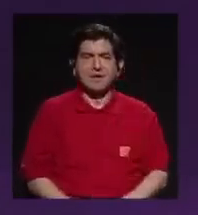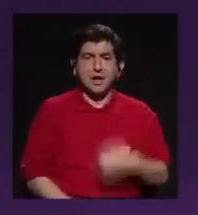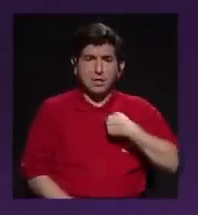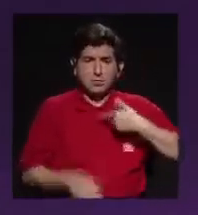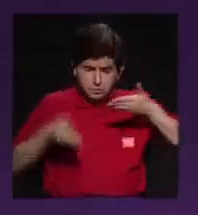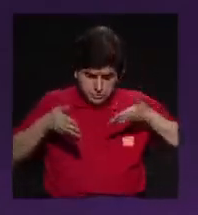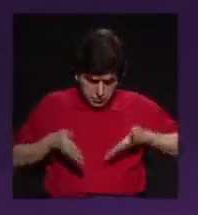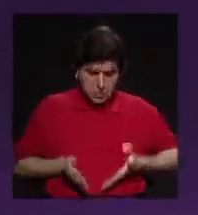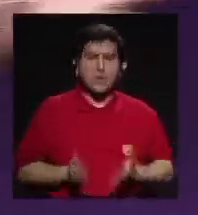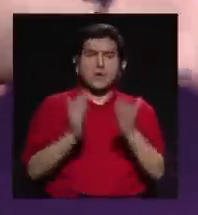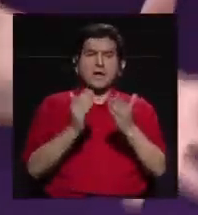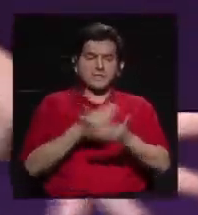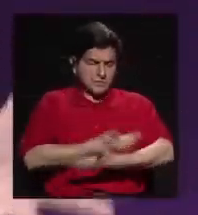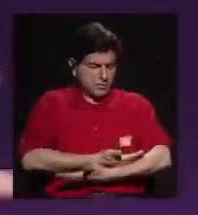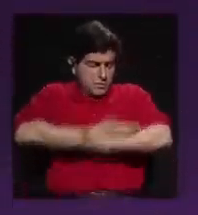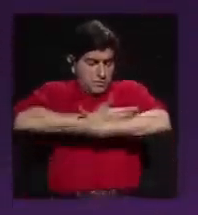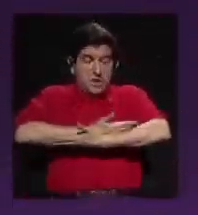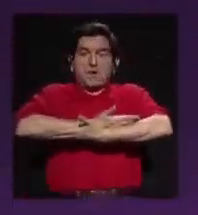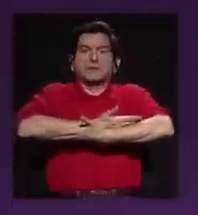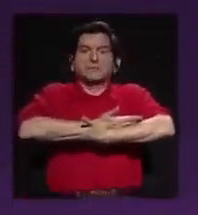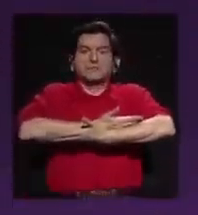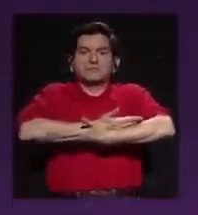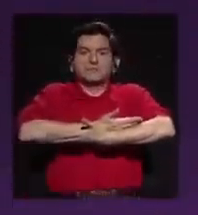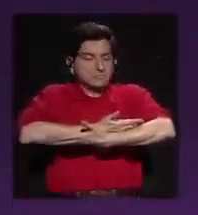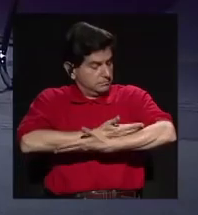yo nazco una bebé.